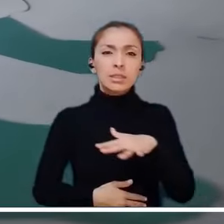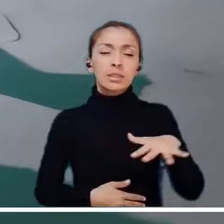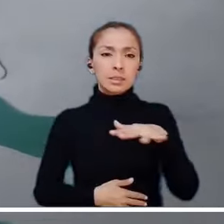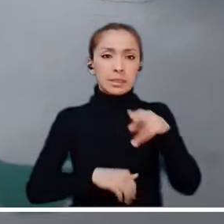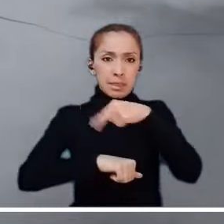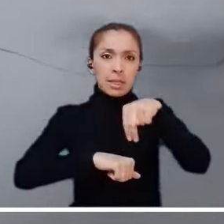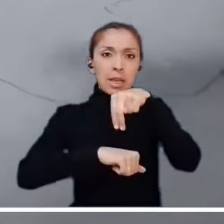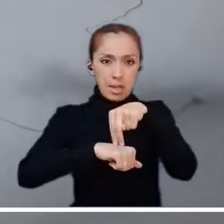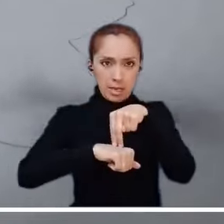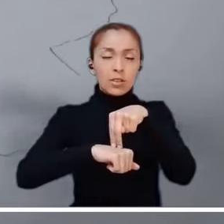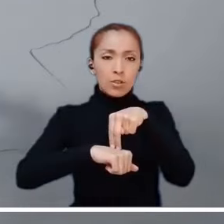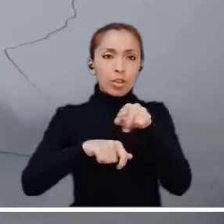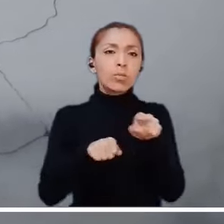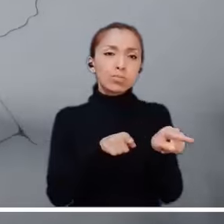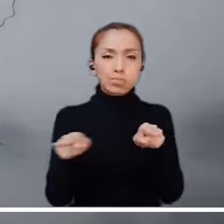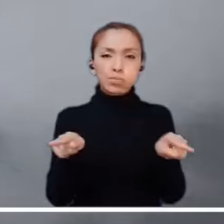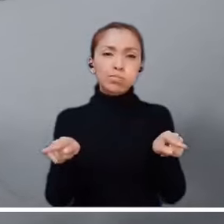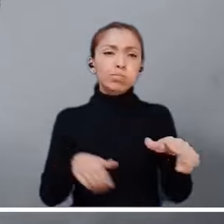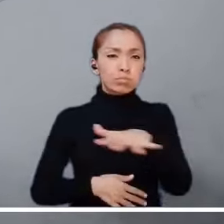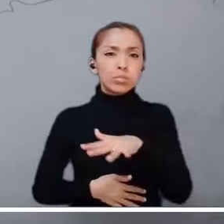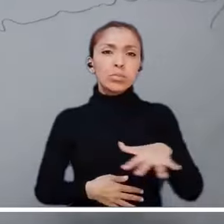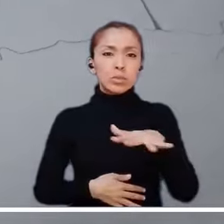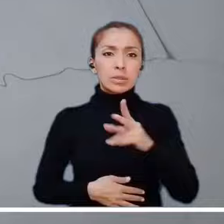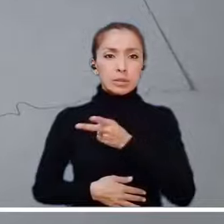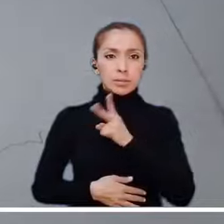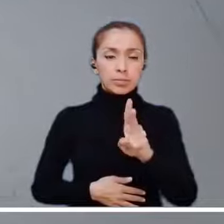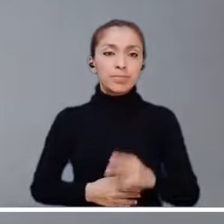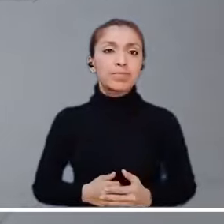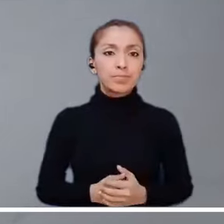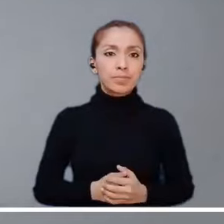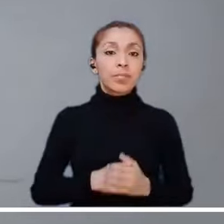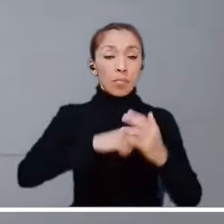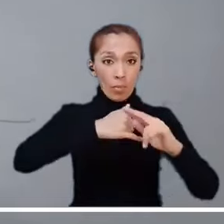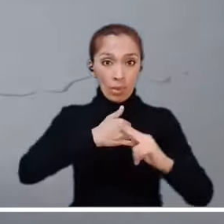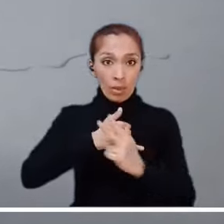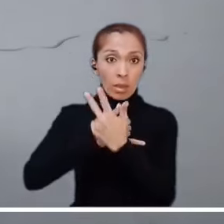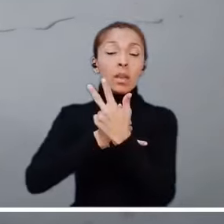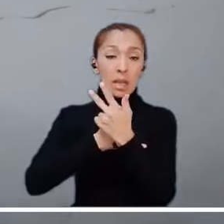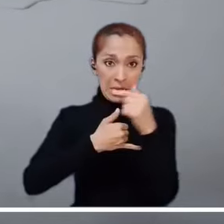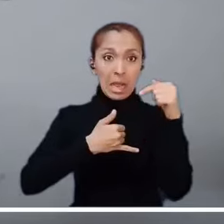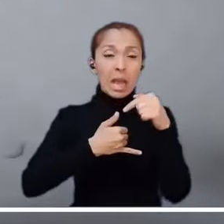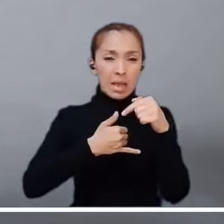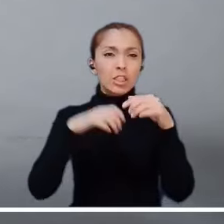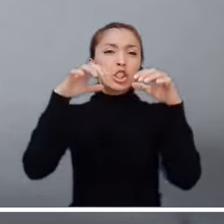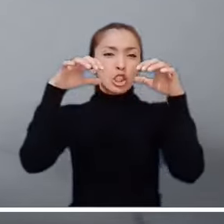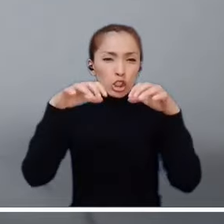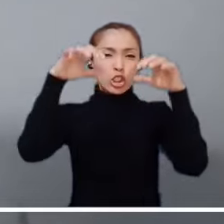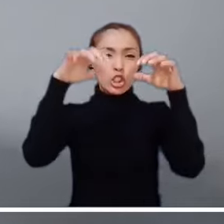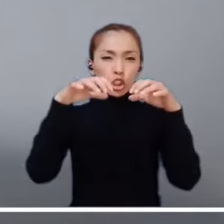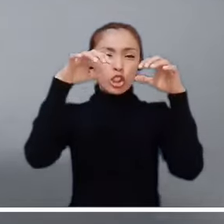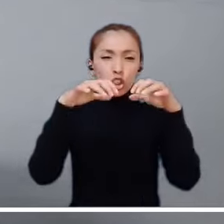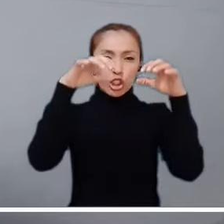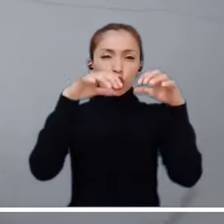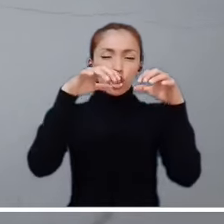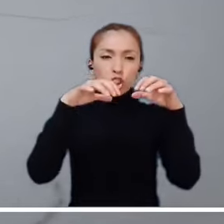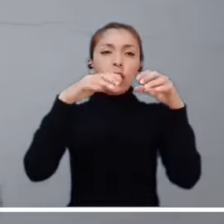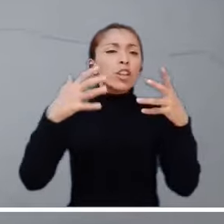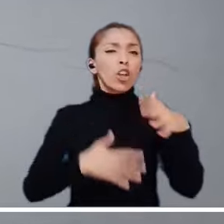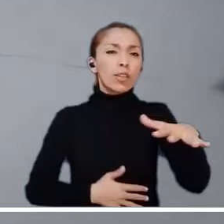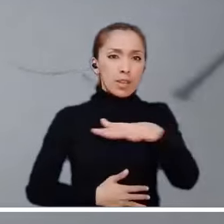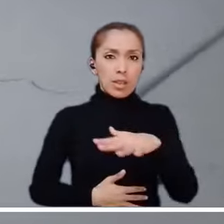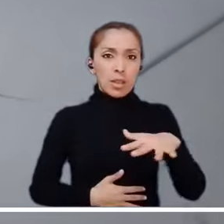zonas dispersas de Valle del Cauca. Los Andes entran en la noche con bastante actividad, pues se espera que las lluvias